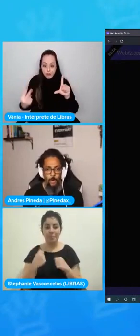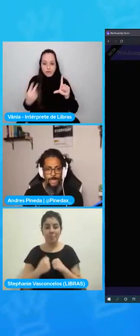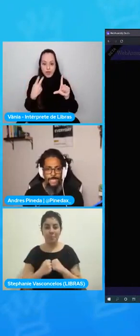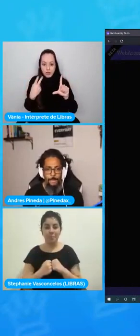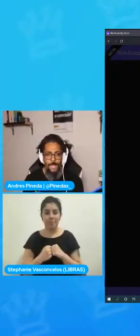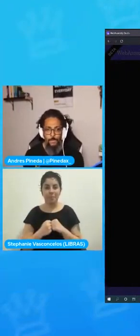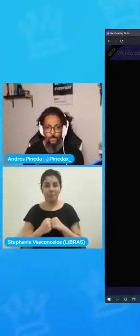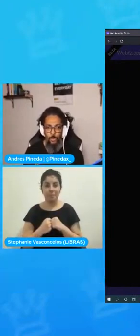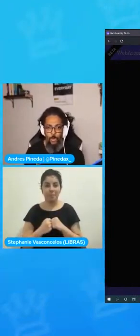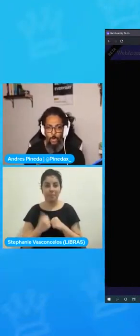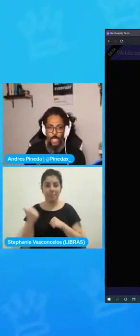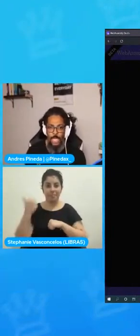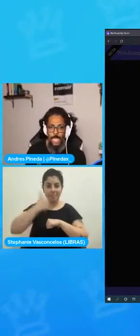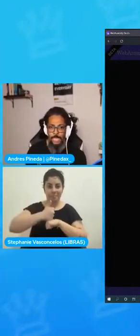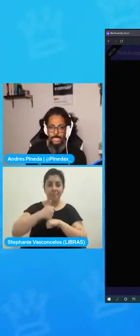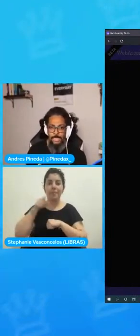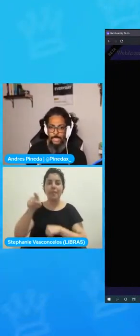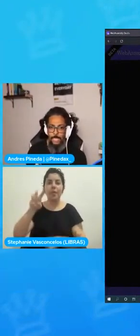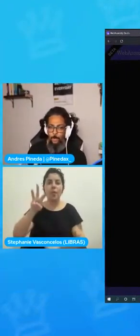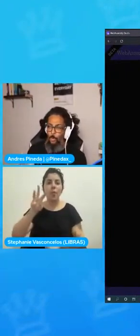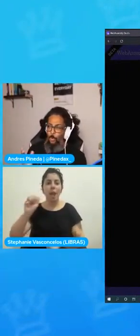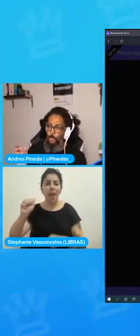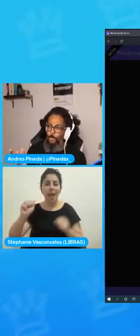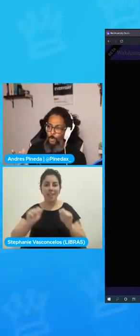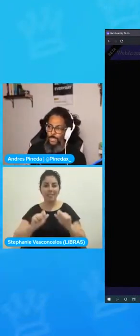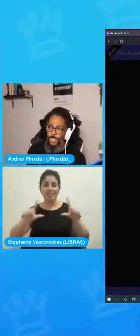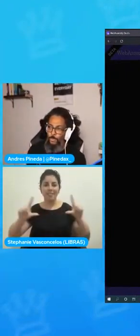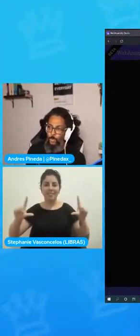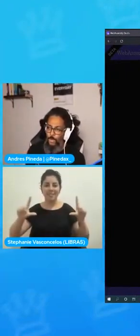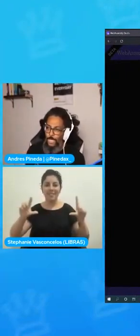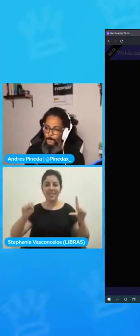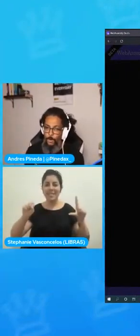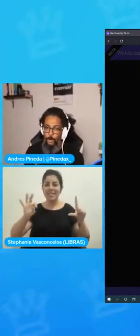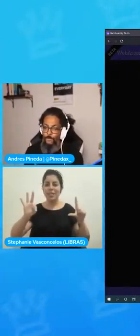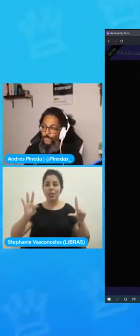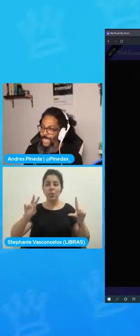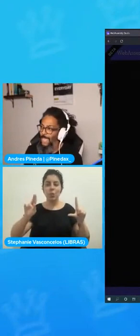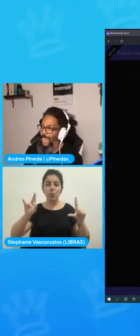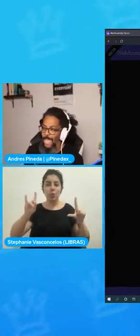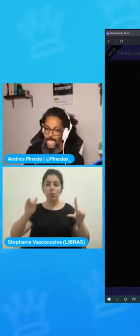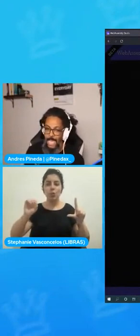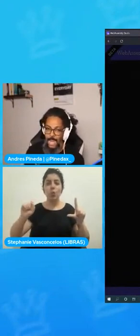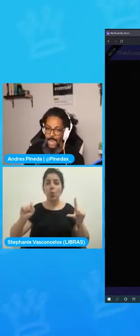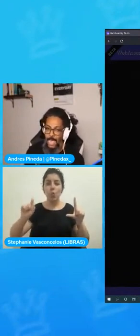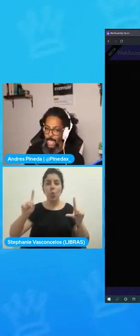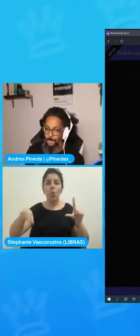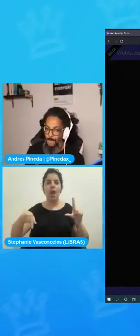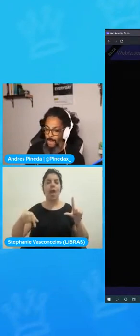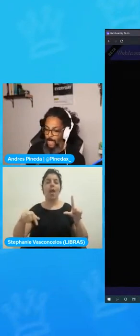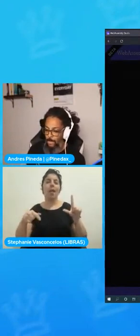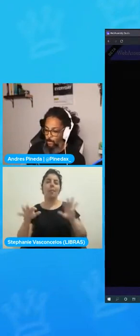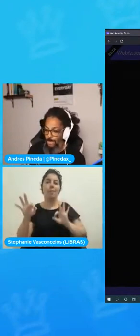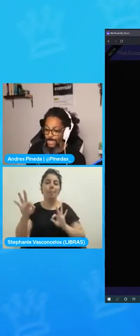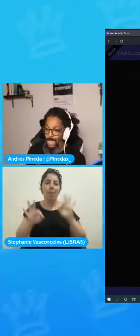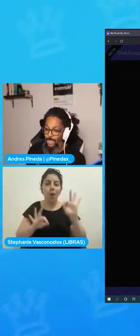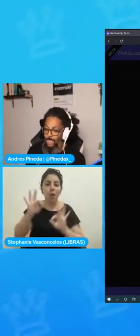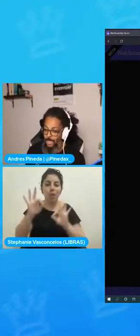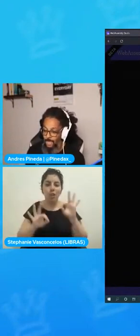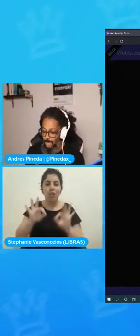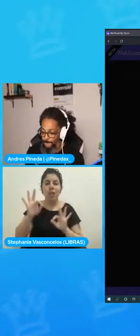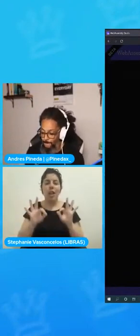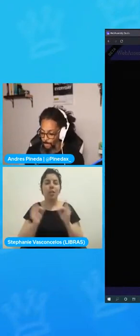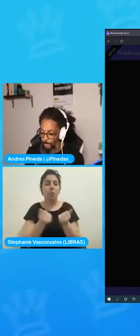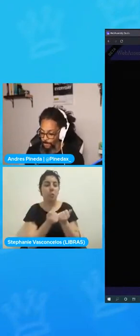WebAssembly Studio es un proyecto que provee la comunidad